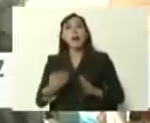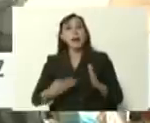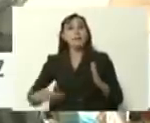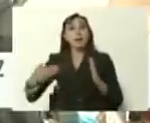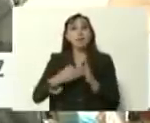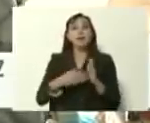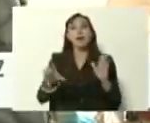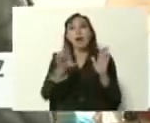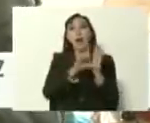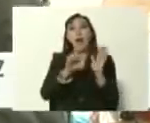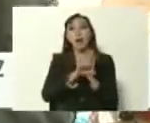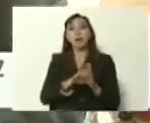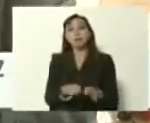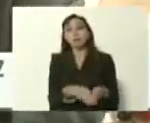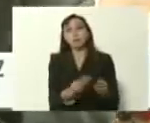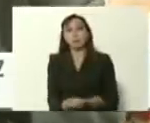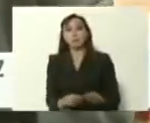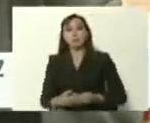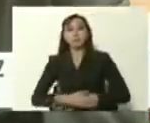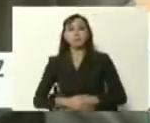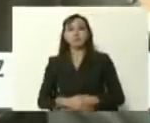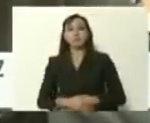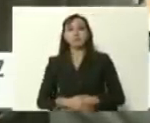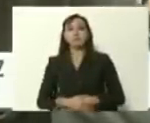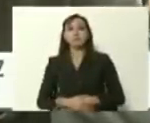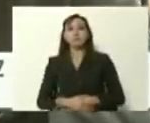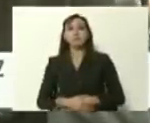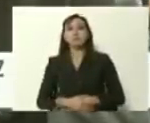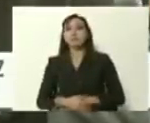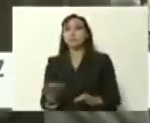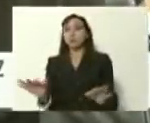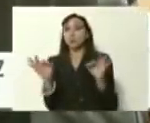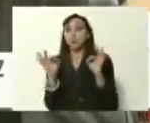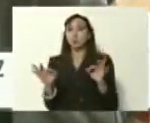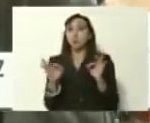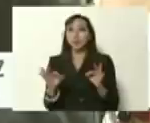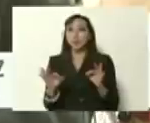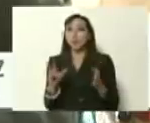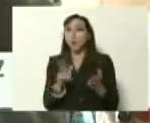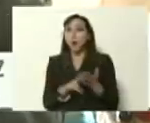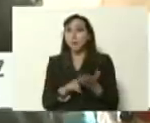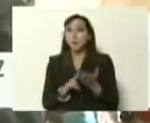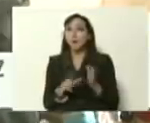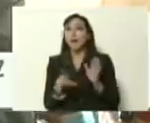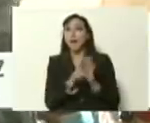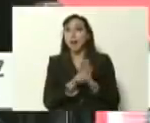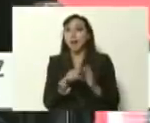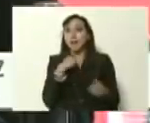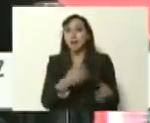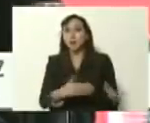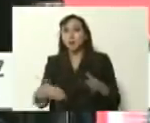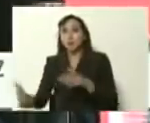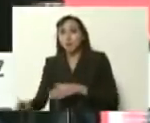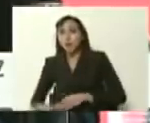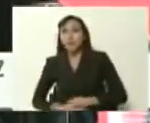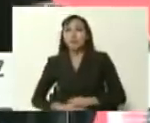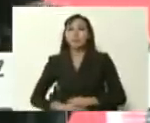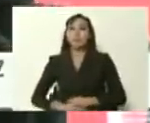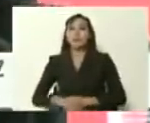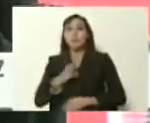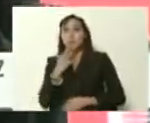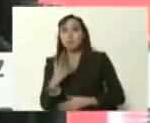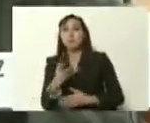ley divina. Cuidado a aprobar leyes que promuevan la muerte, como despenalizar el